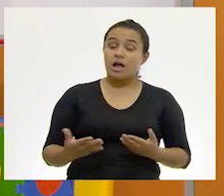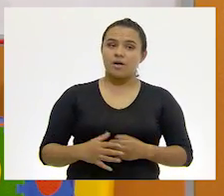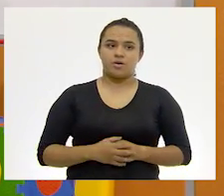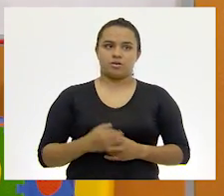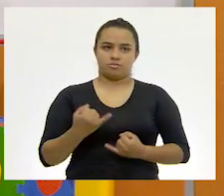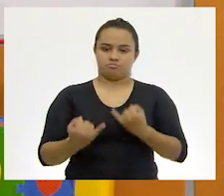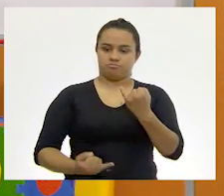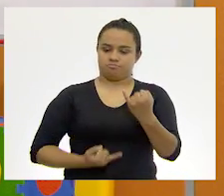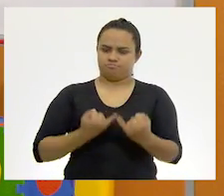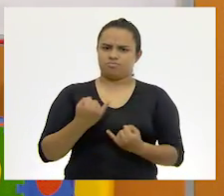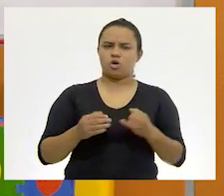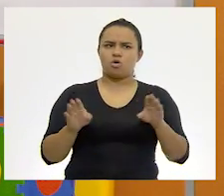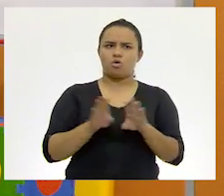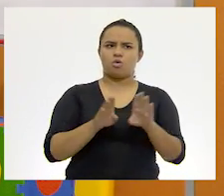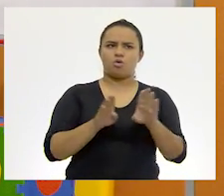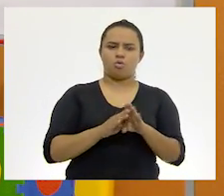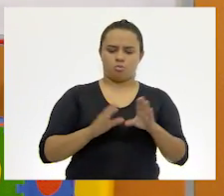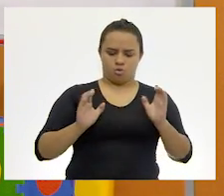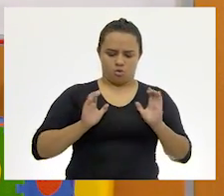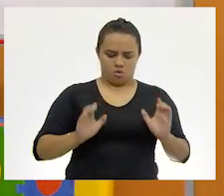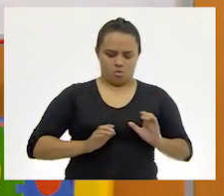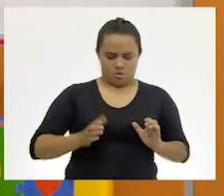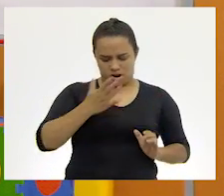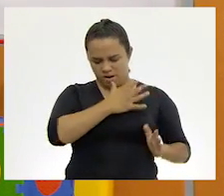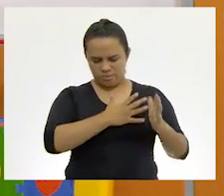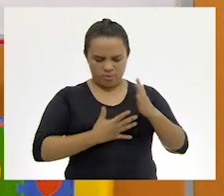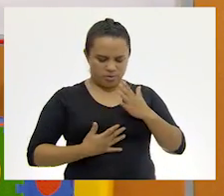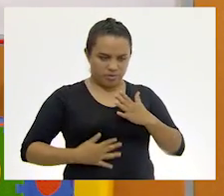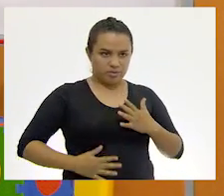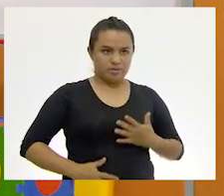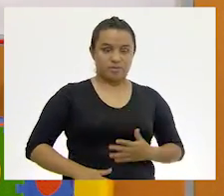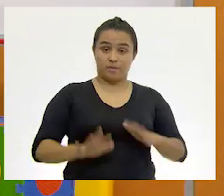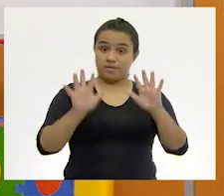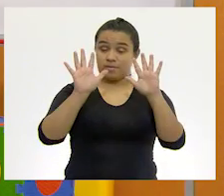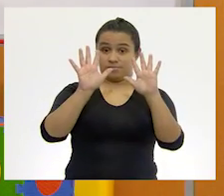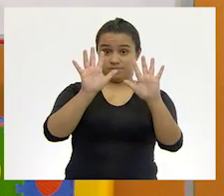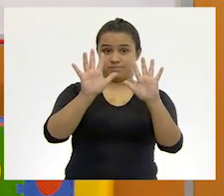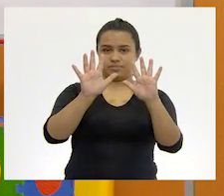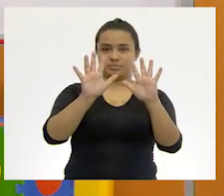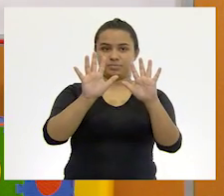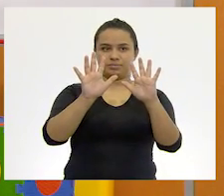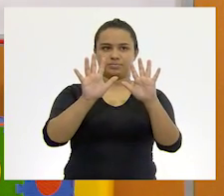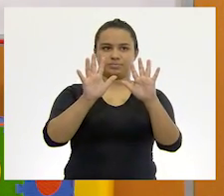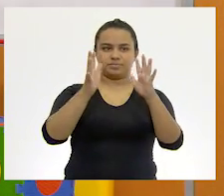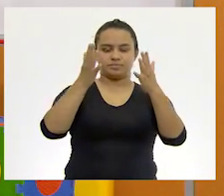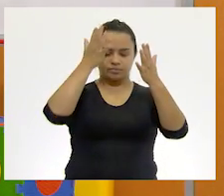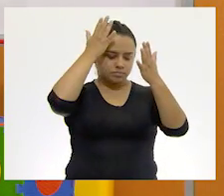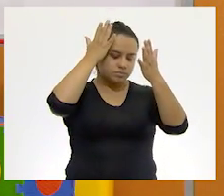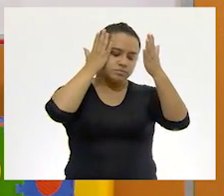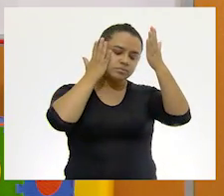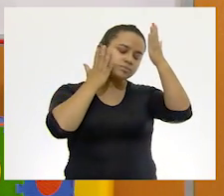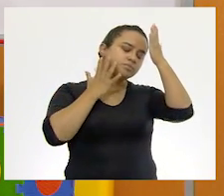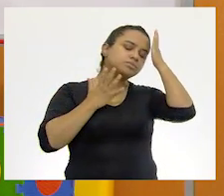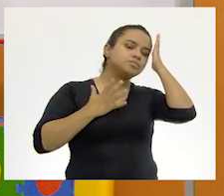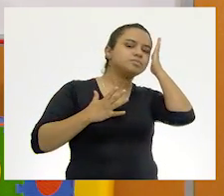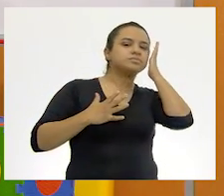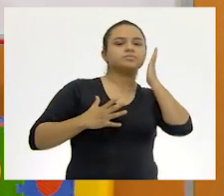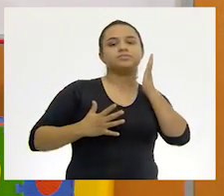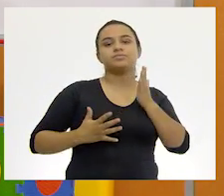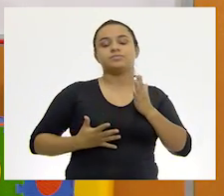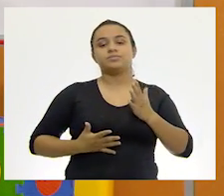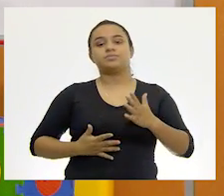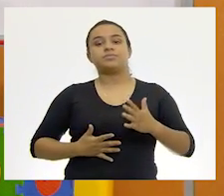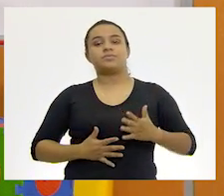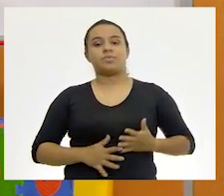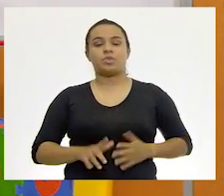a jugar a pintar nuestro cuerpo pasando nuestras manos, estas brochas, inundando